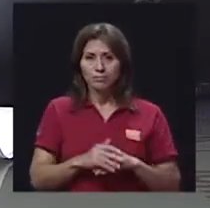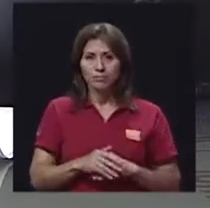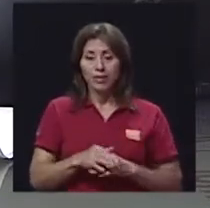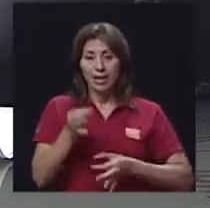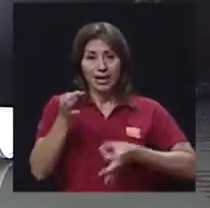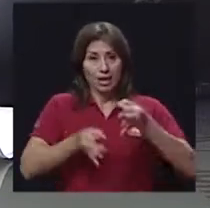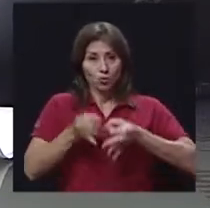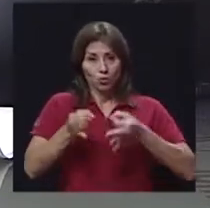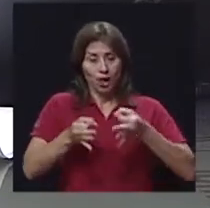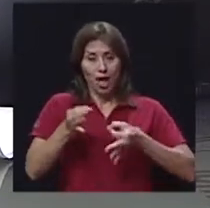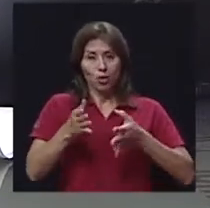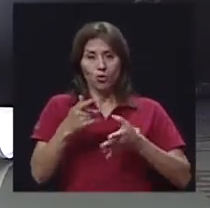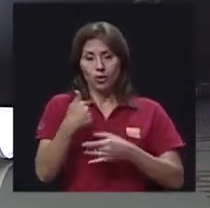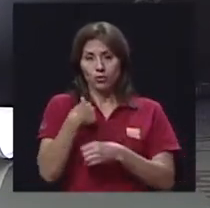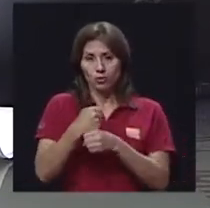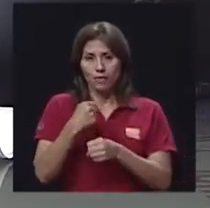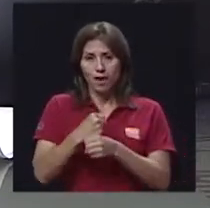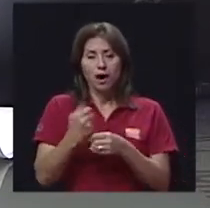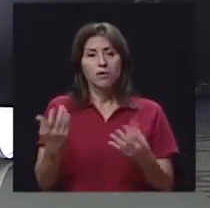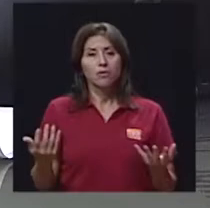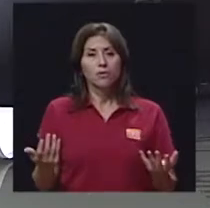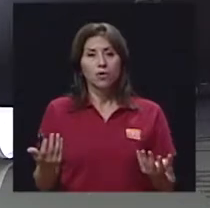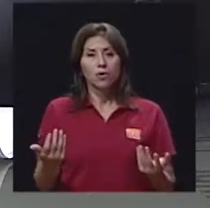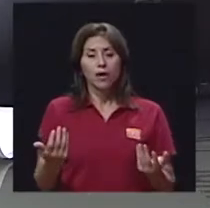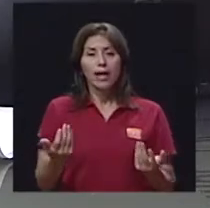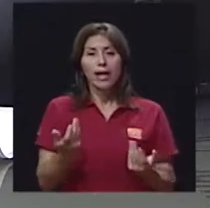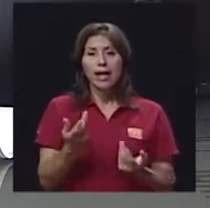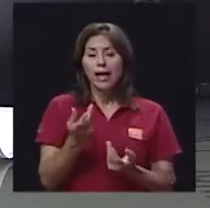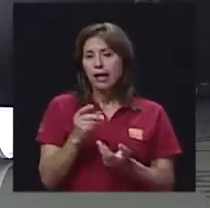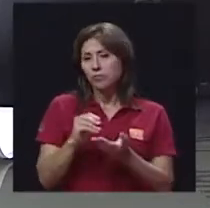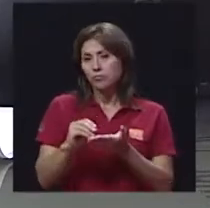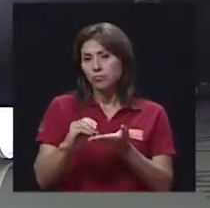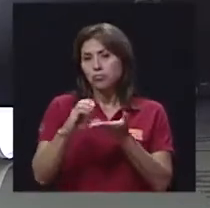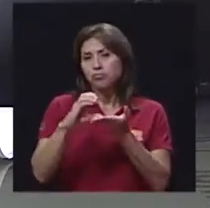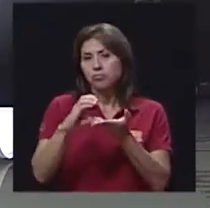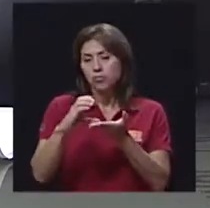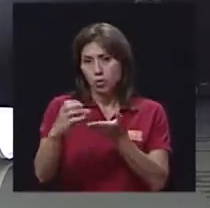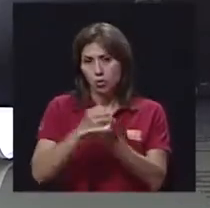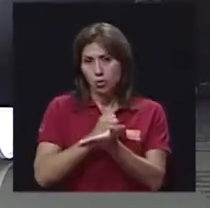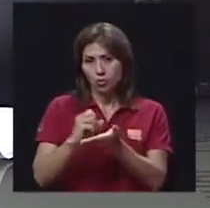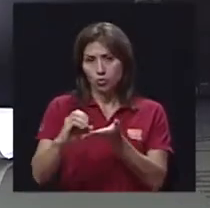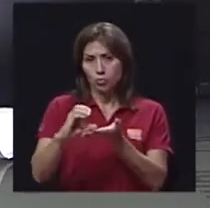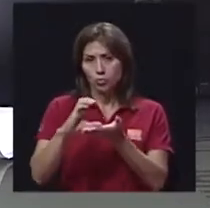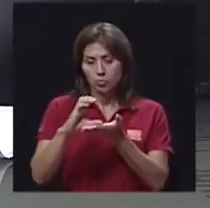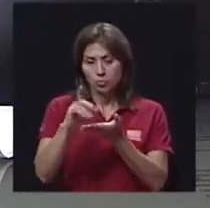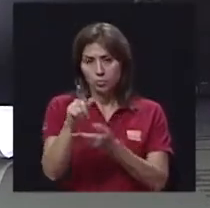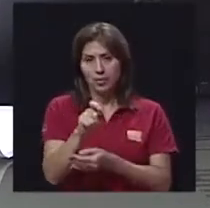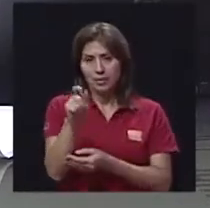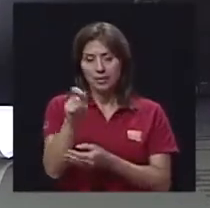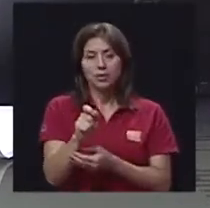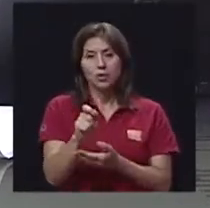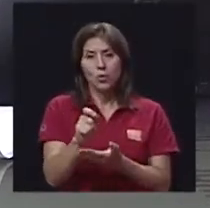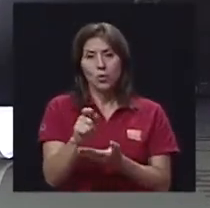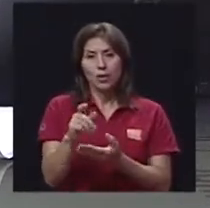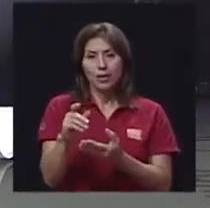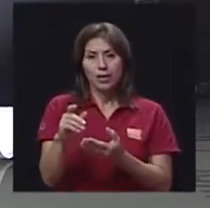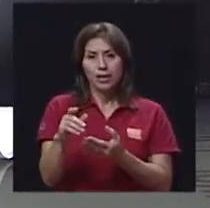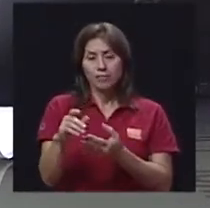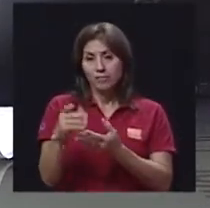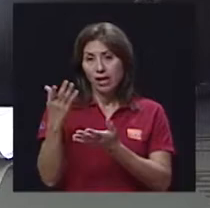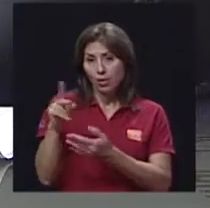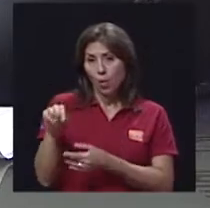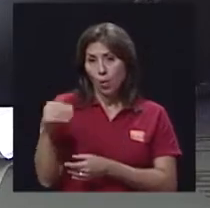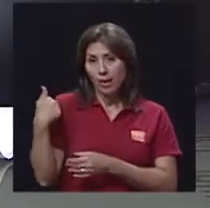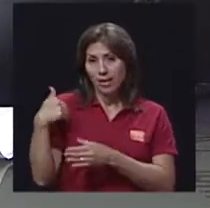juzgado en el que yo trabajo, por lo menos, el monto, le puedo decir que De los datos que me dio el